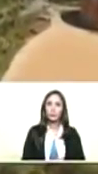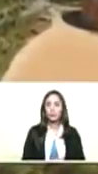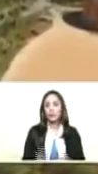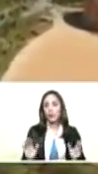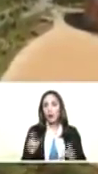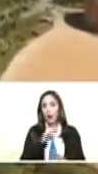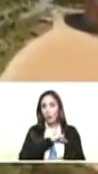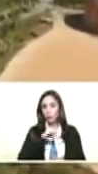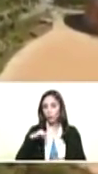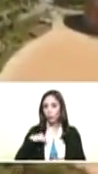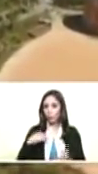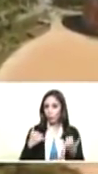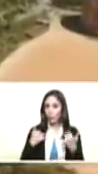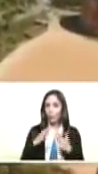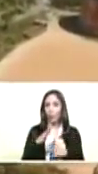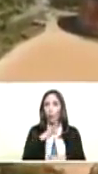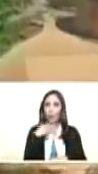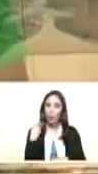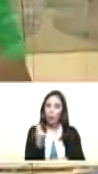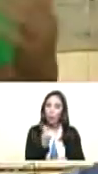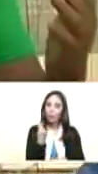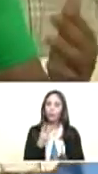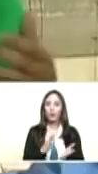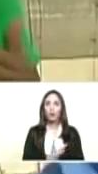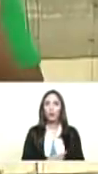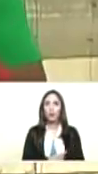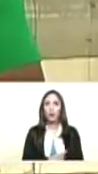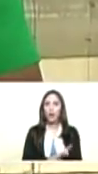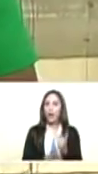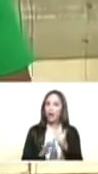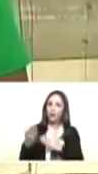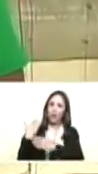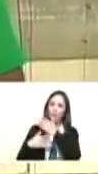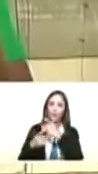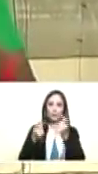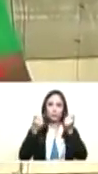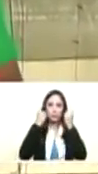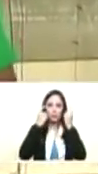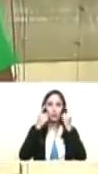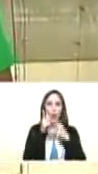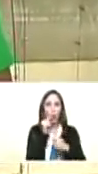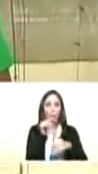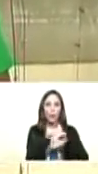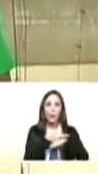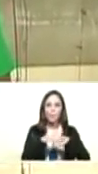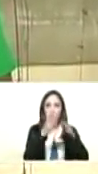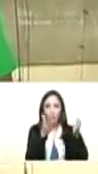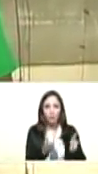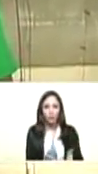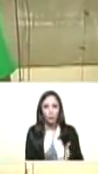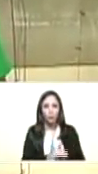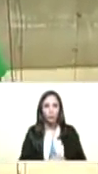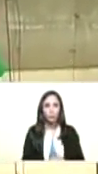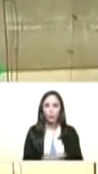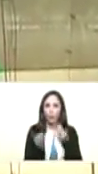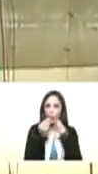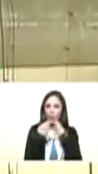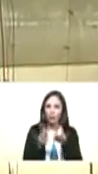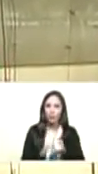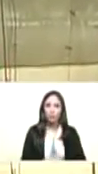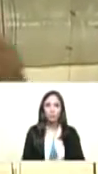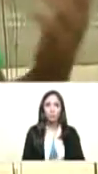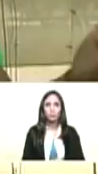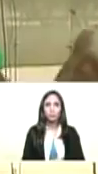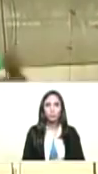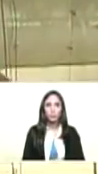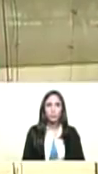juventud agrourbana, siguiendo los lineamientos de usted, presidente, del ministro Freddy Bernal y del ministro, el compañero Pedro